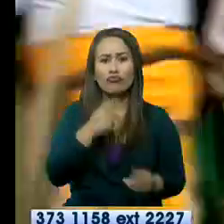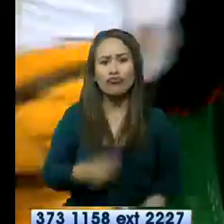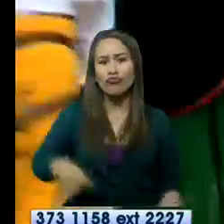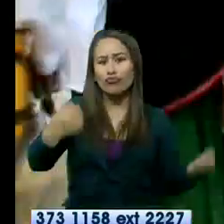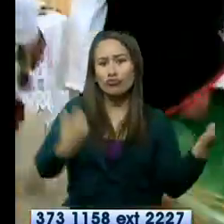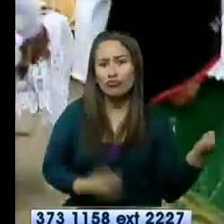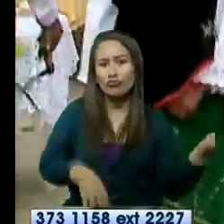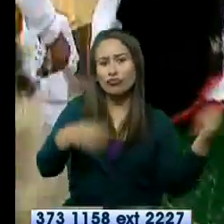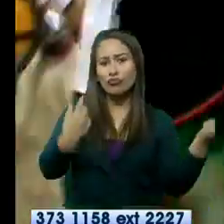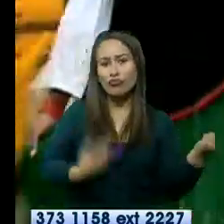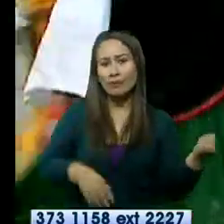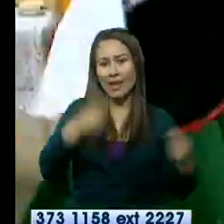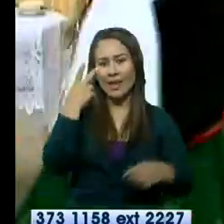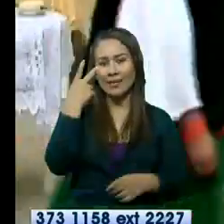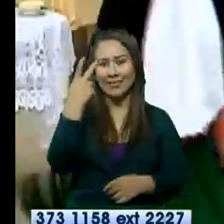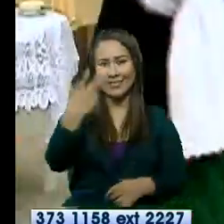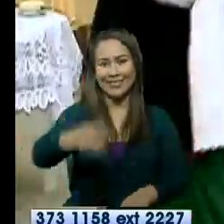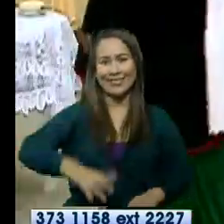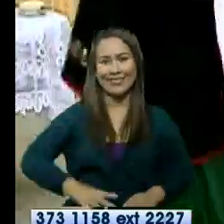guitarra.